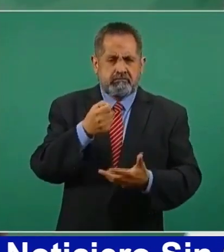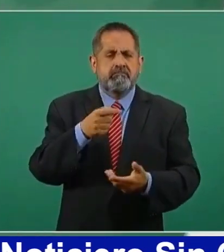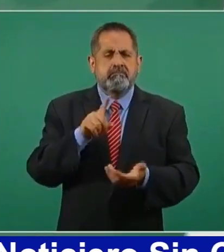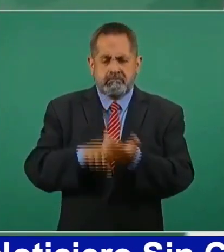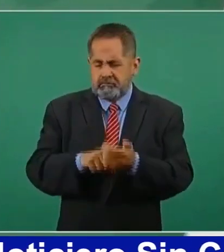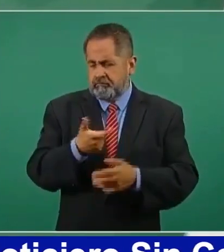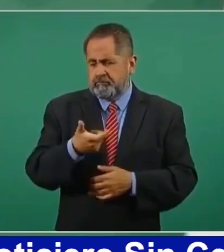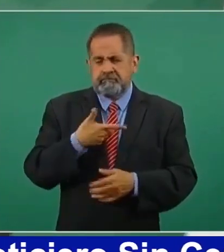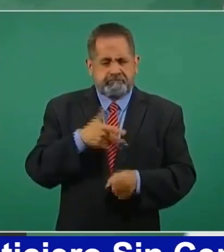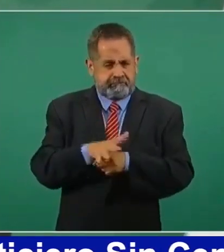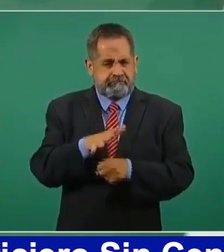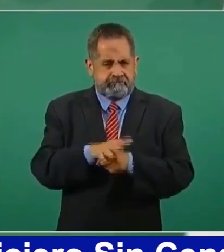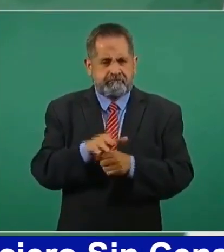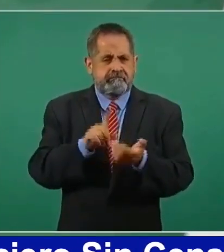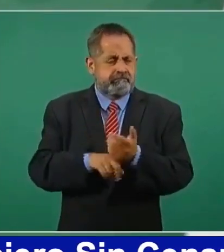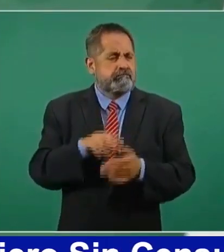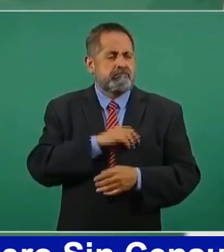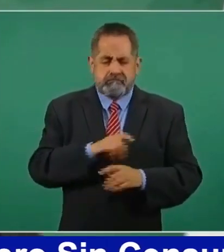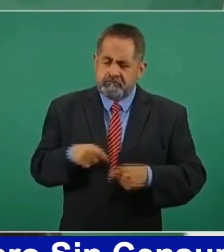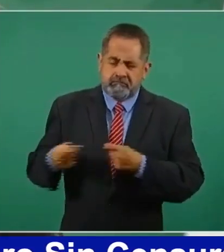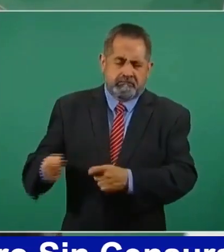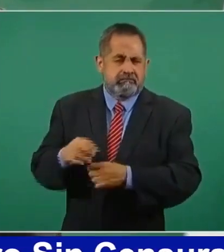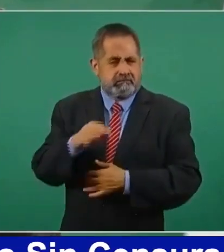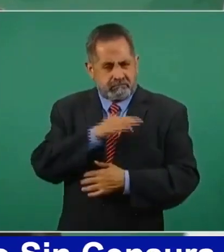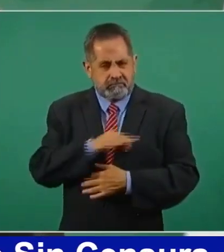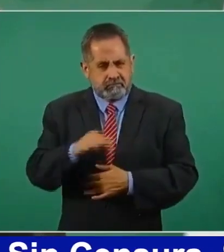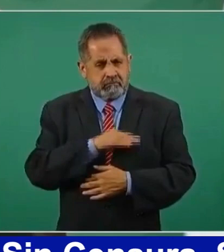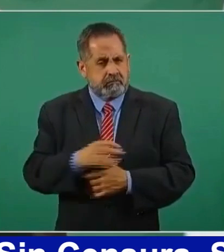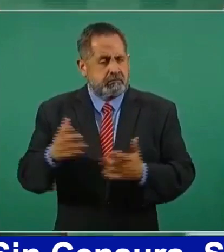tener presupuesto para eso porque